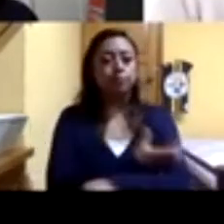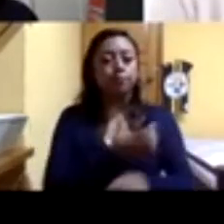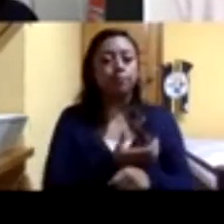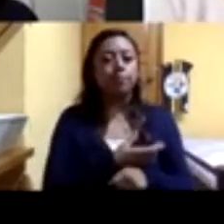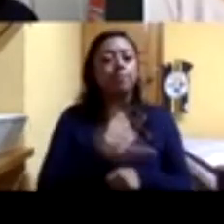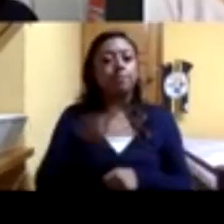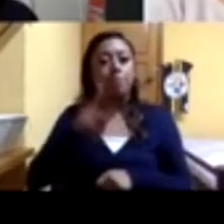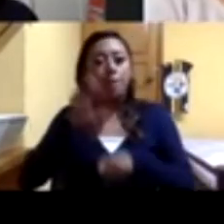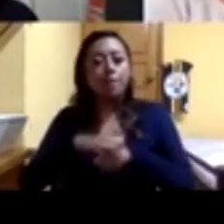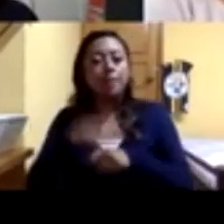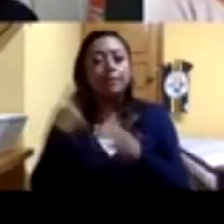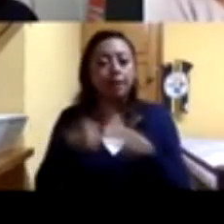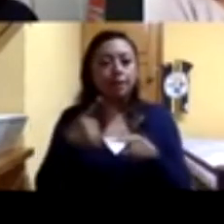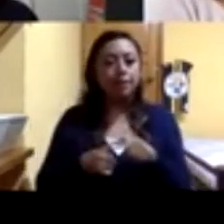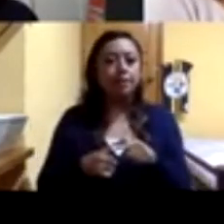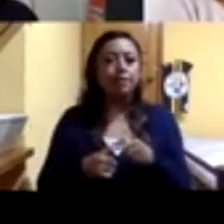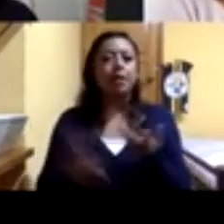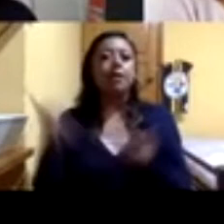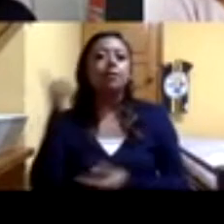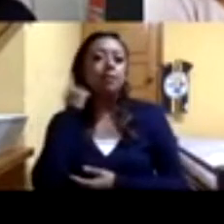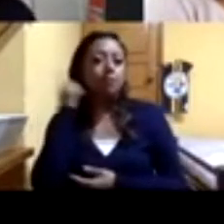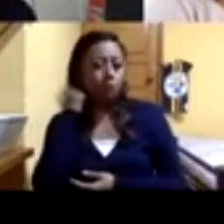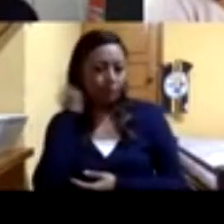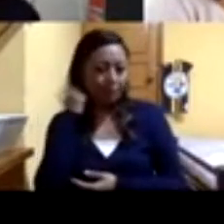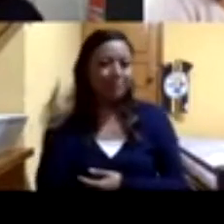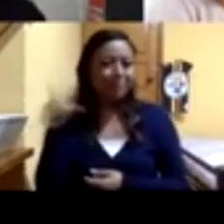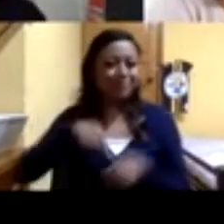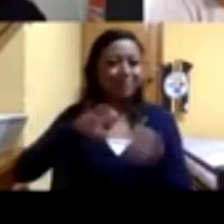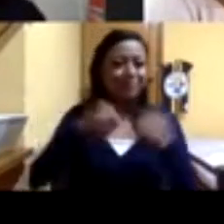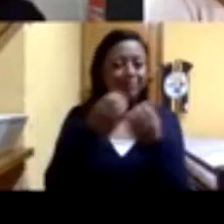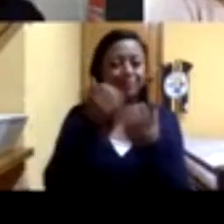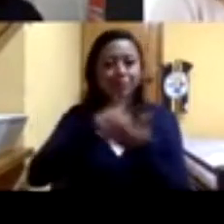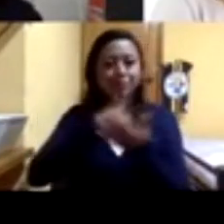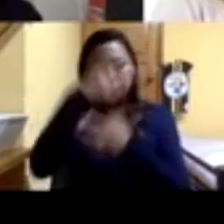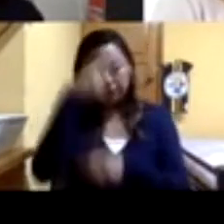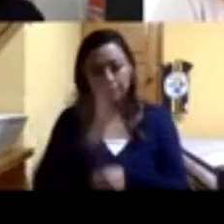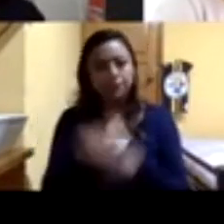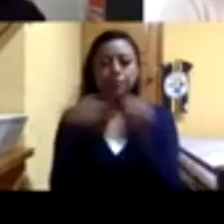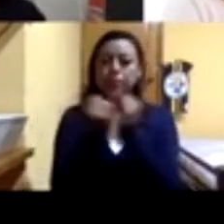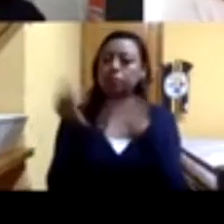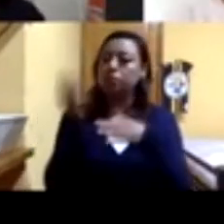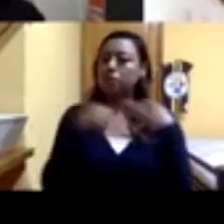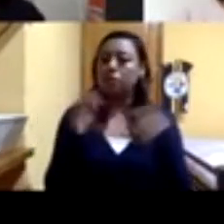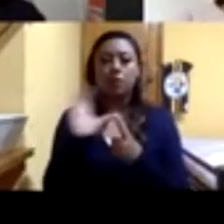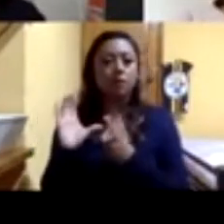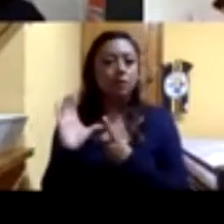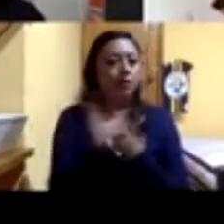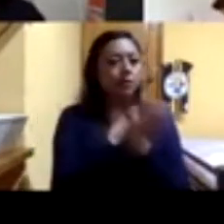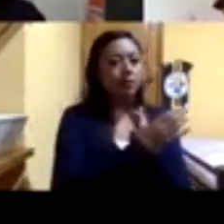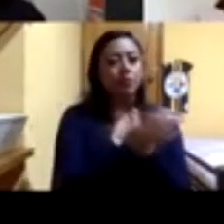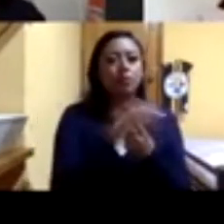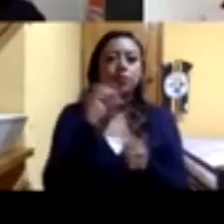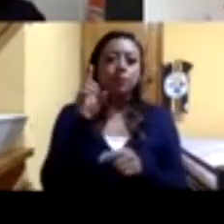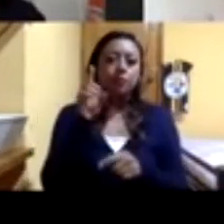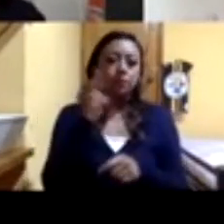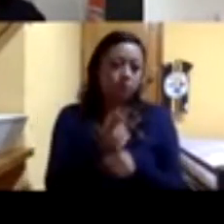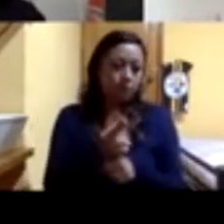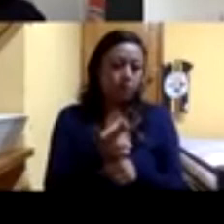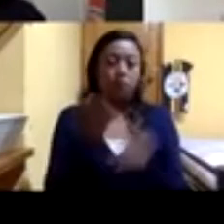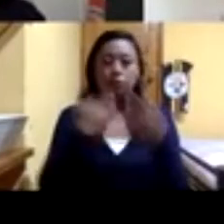del Congreso de la Ciudad de México, también a todos los comisionados, a las diputadas y a todos los